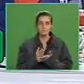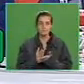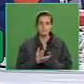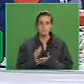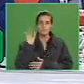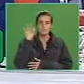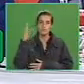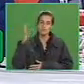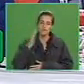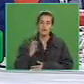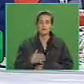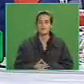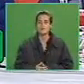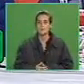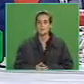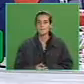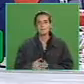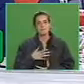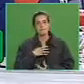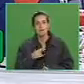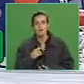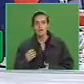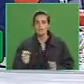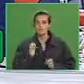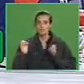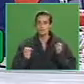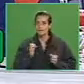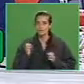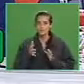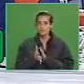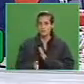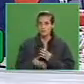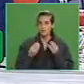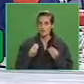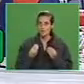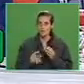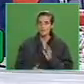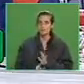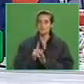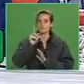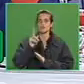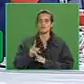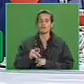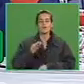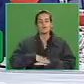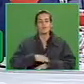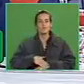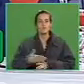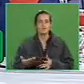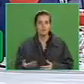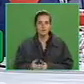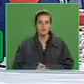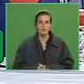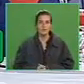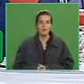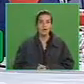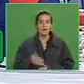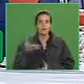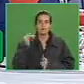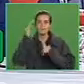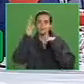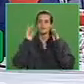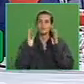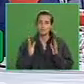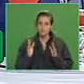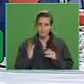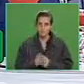lleguen de regreso van a venir inspirados y motivados de cómo ellos han desarrollado, porque le han prestado